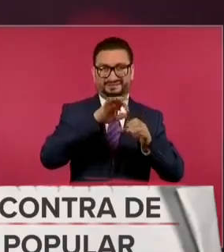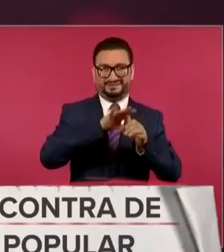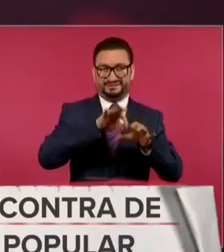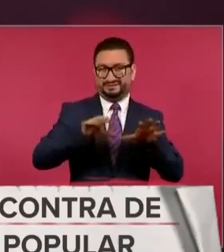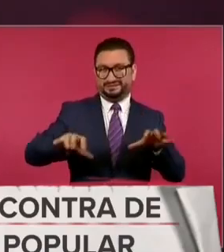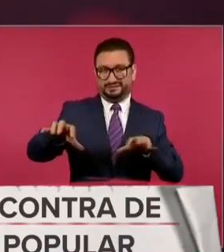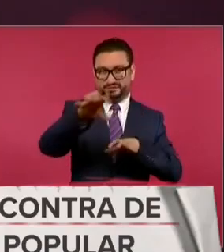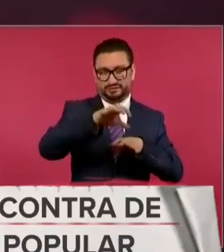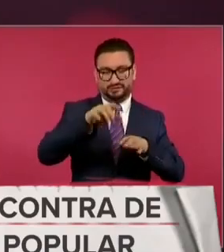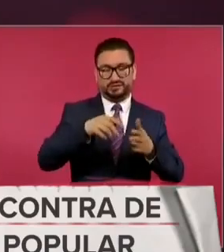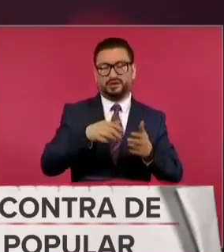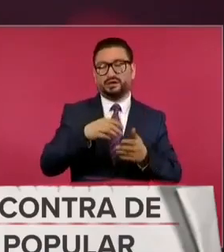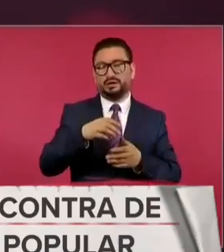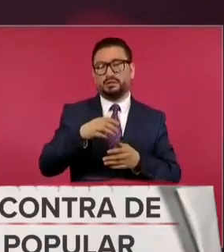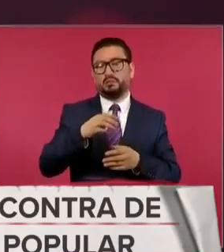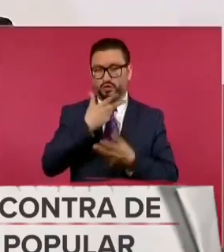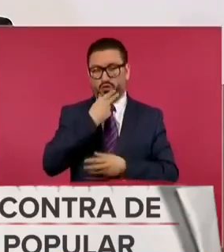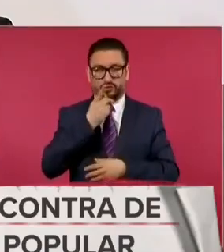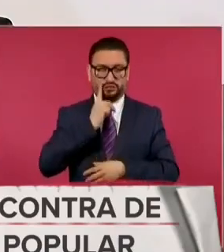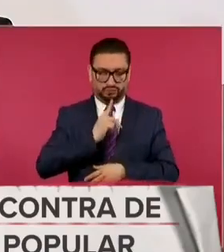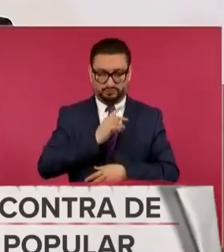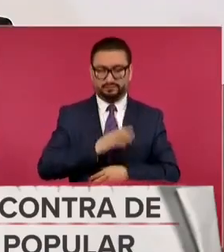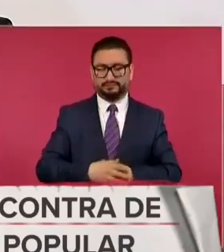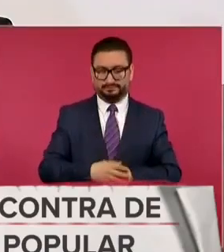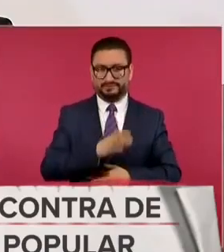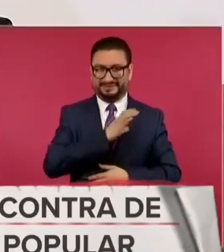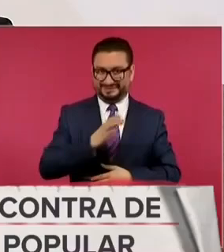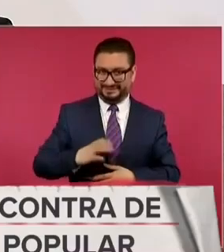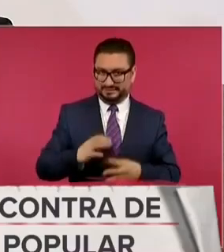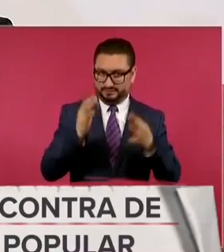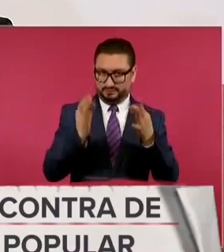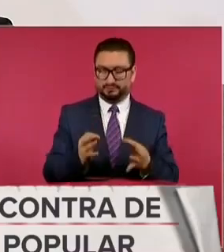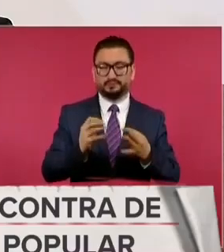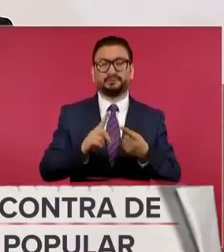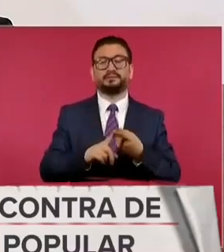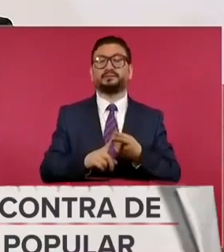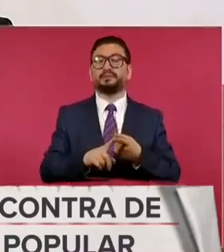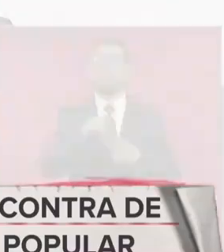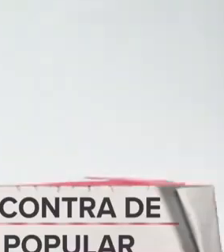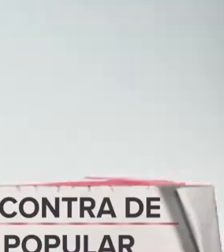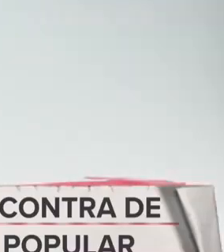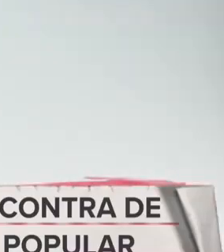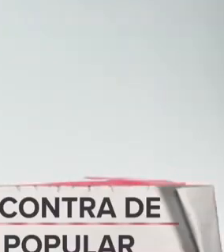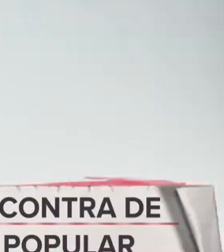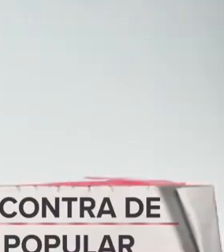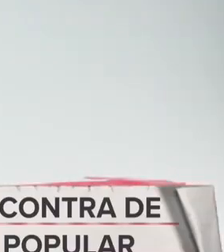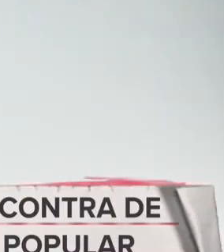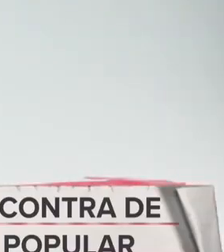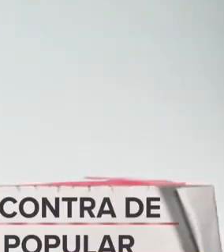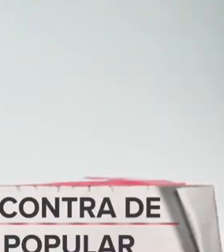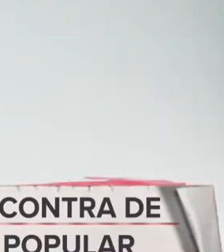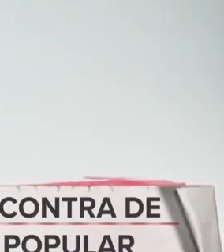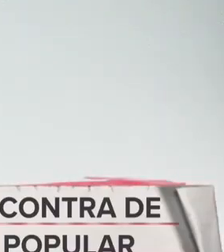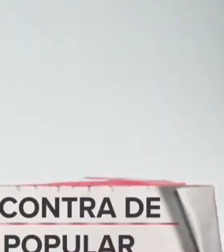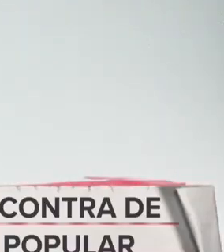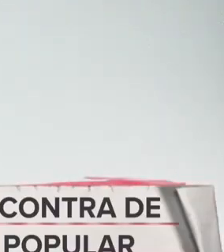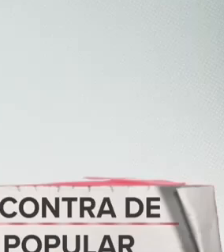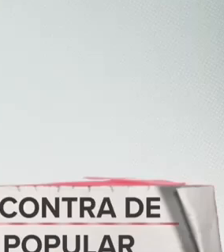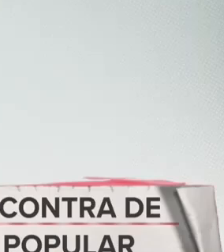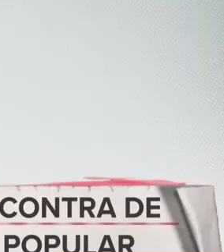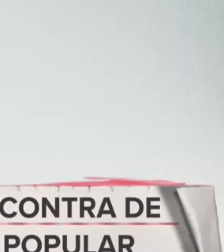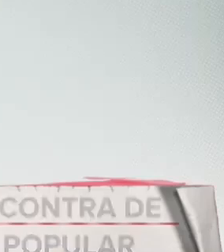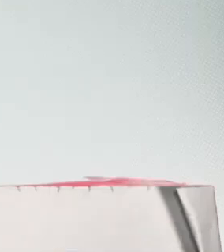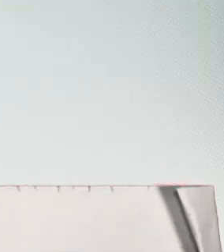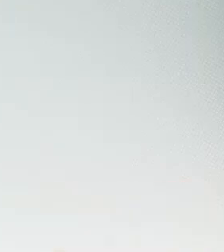en contra de aspirantes a puestos de elección popular. El presidente de México agregó que cualquier homicidio es lamentable porque se trata de la vida de un ser